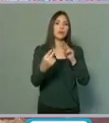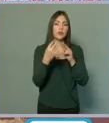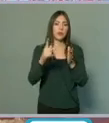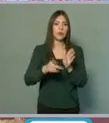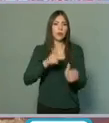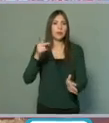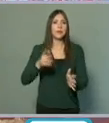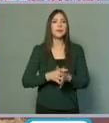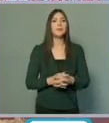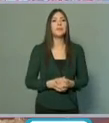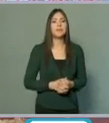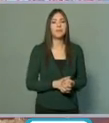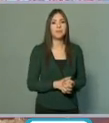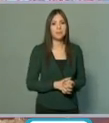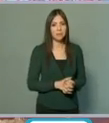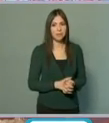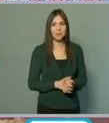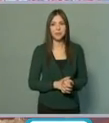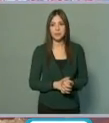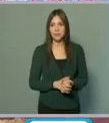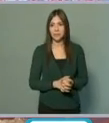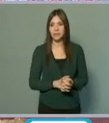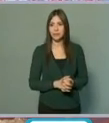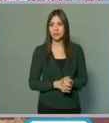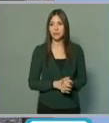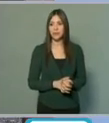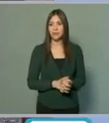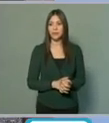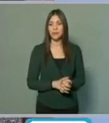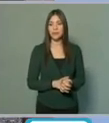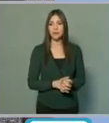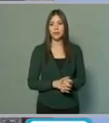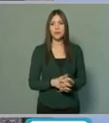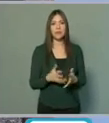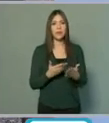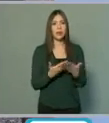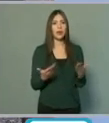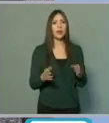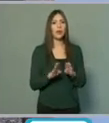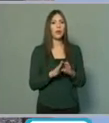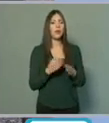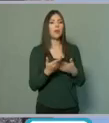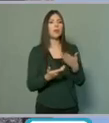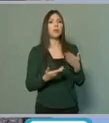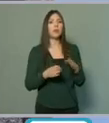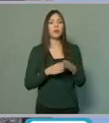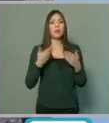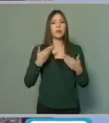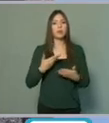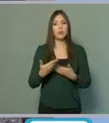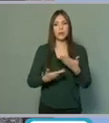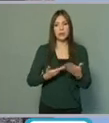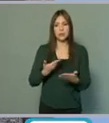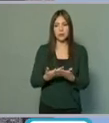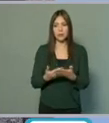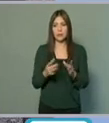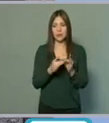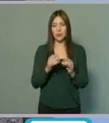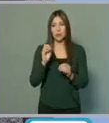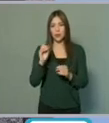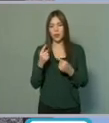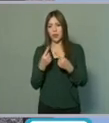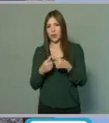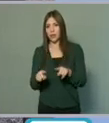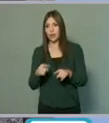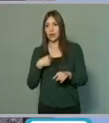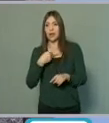veamos. Okay. Me gustaría enseñarles presentarse, Sí. ¿no? Pero vamos a hacer un poco diferente,